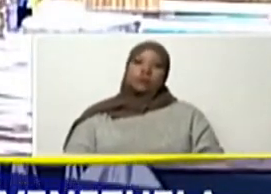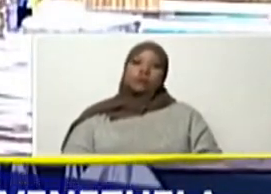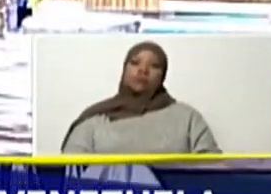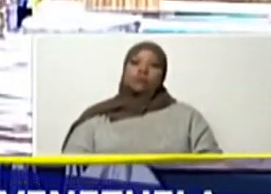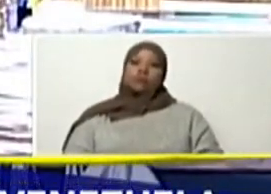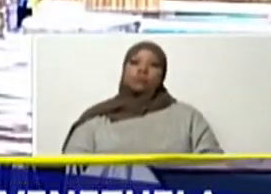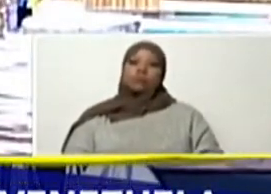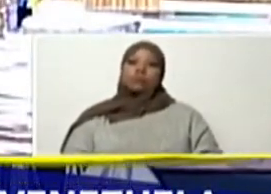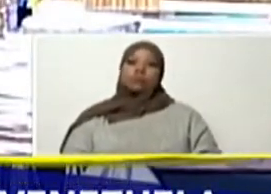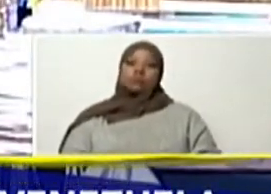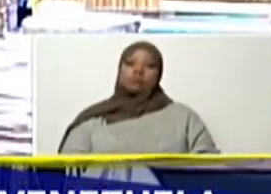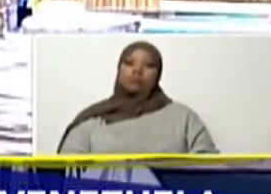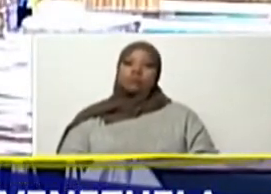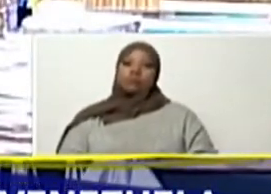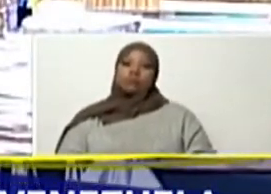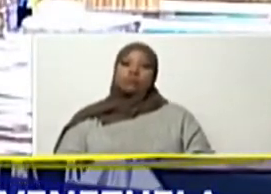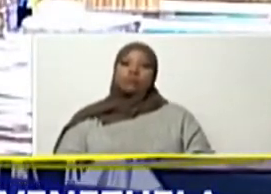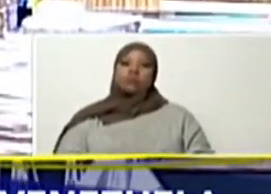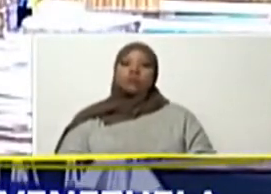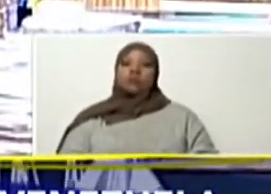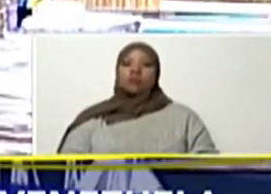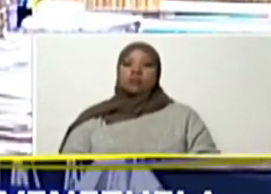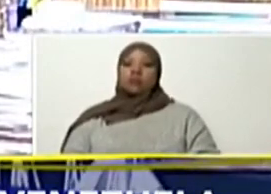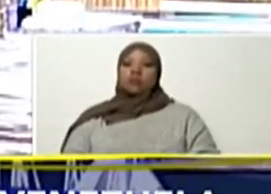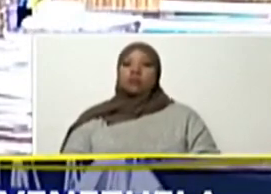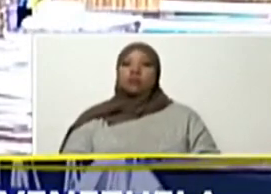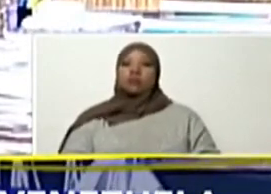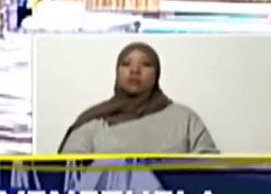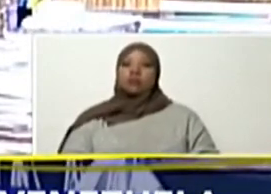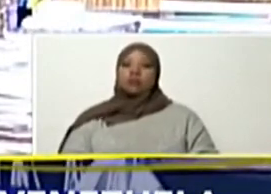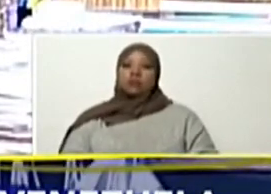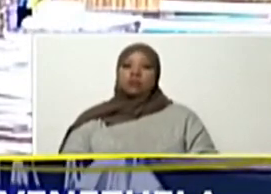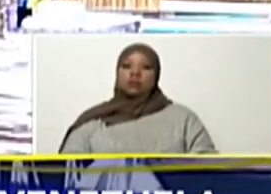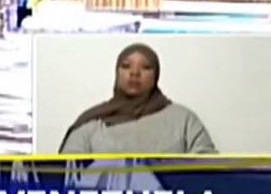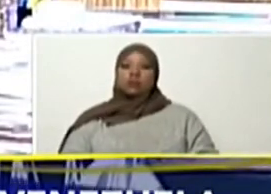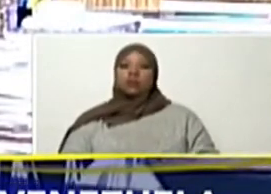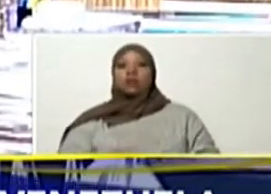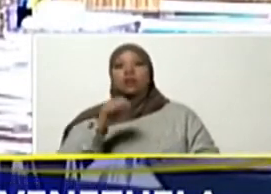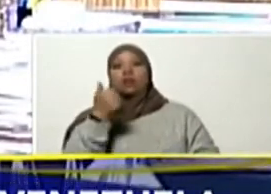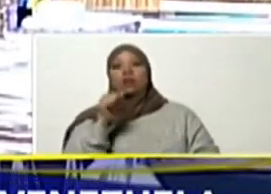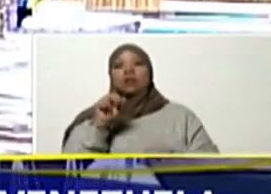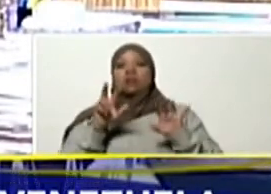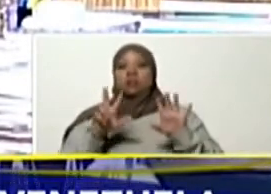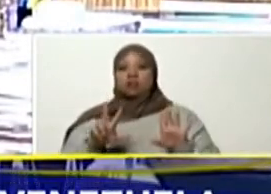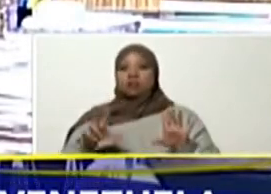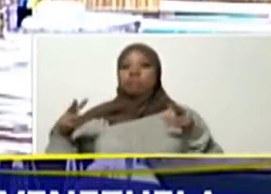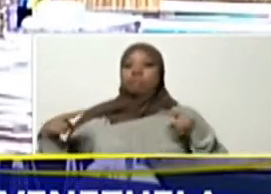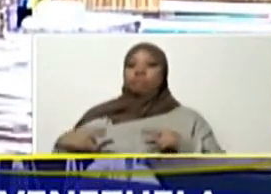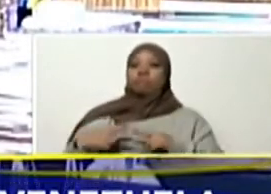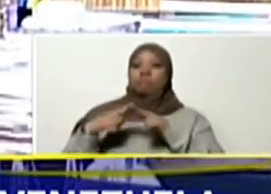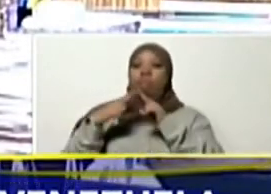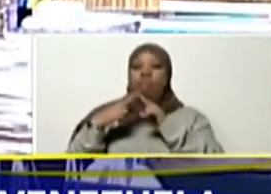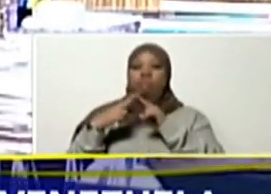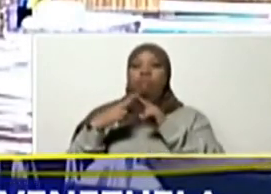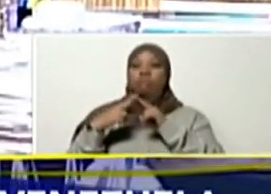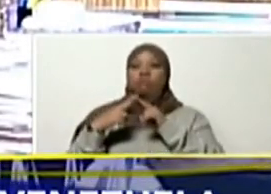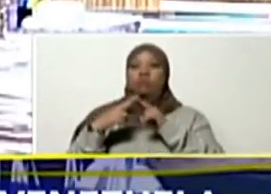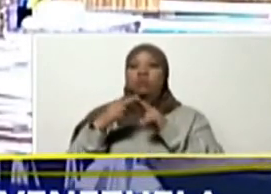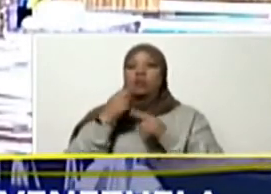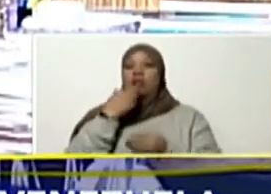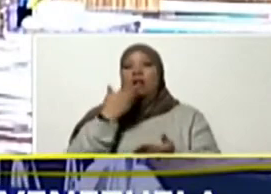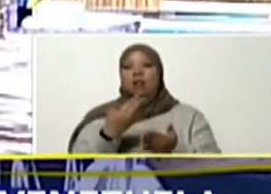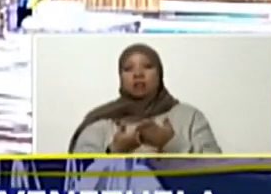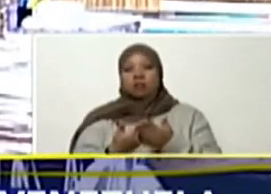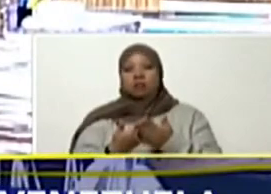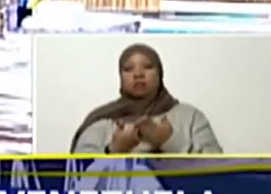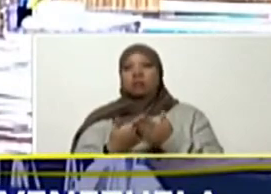Bueno, estamos en la edición número 18 de la Feria Internacional del Libro. De verdad que esto es